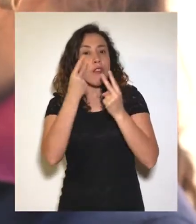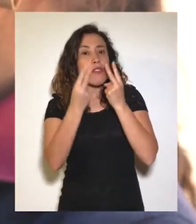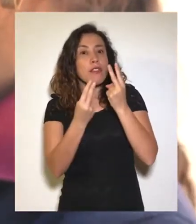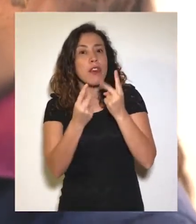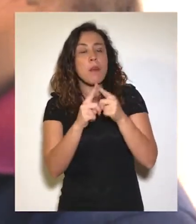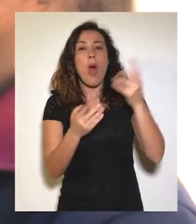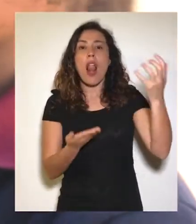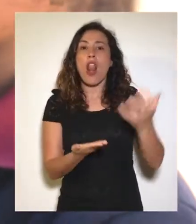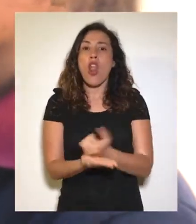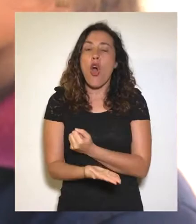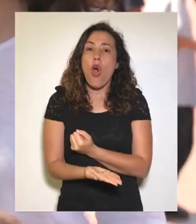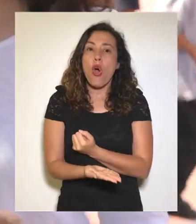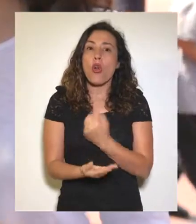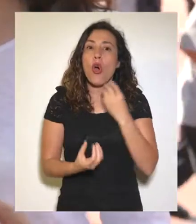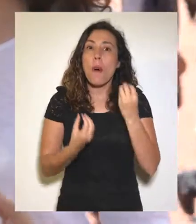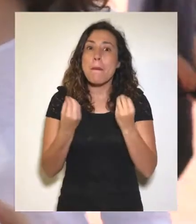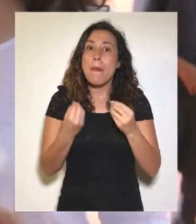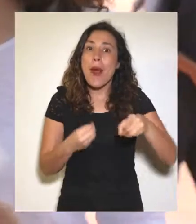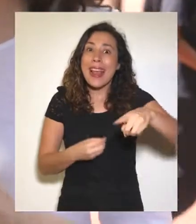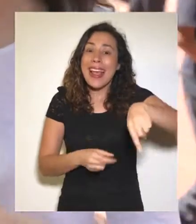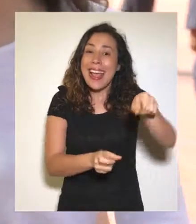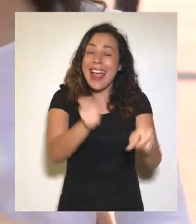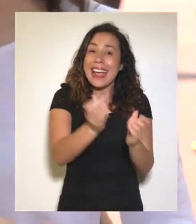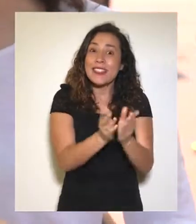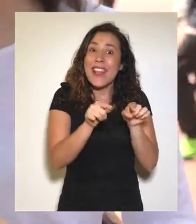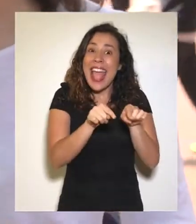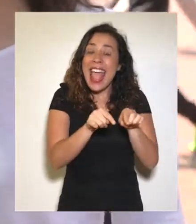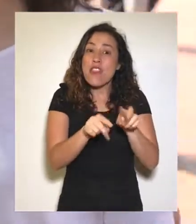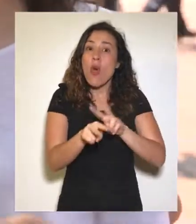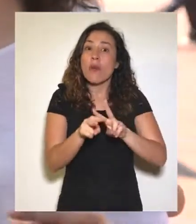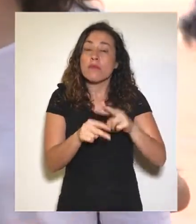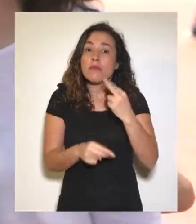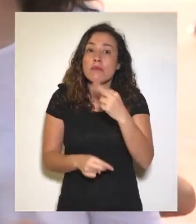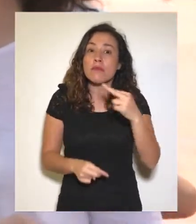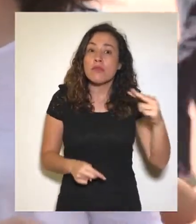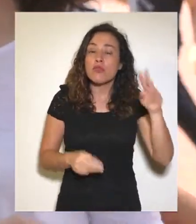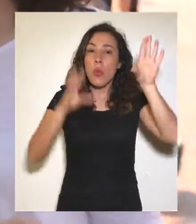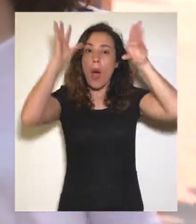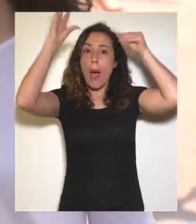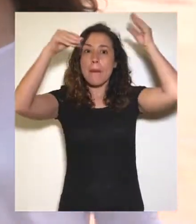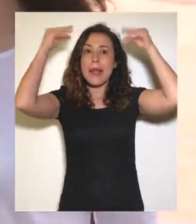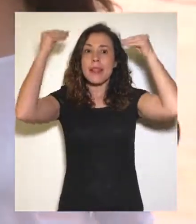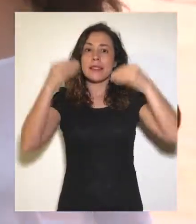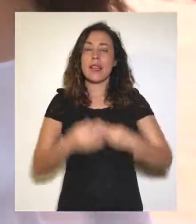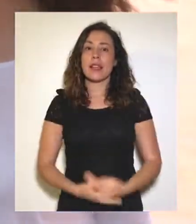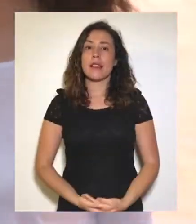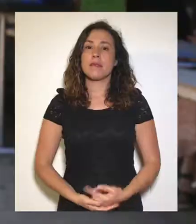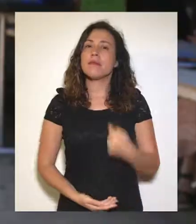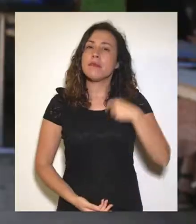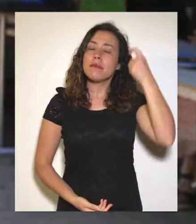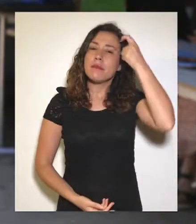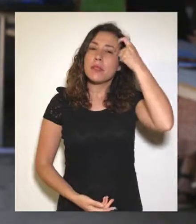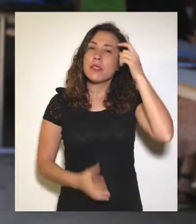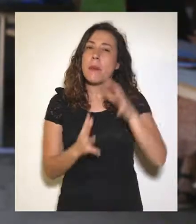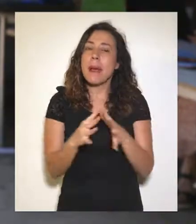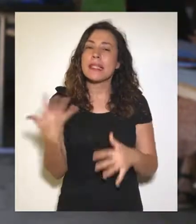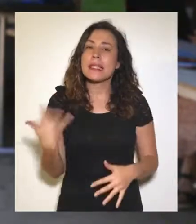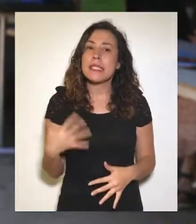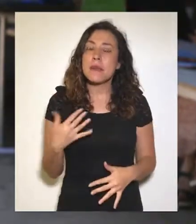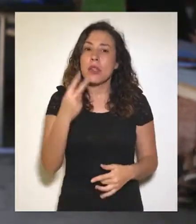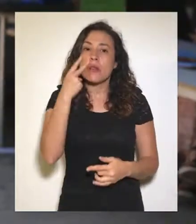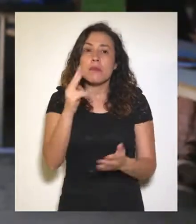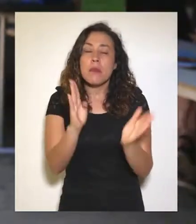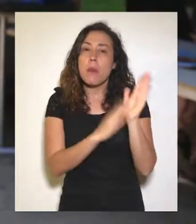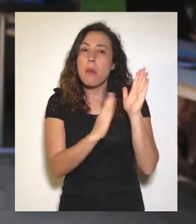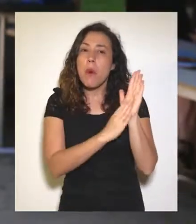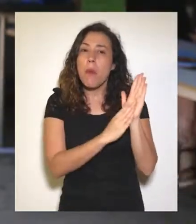estamos viendo como un logro, porque ellos son aquí los protagonistas de su aprendizaje. A mí me parece que lo más